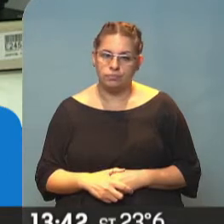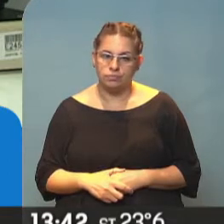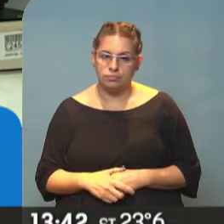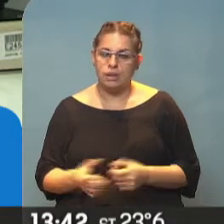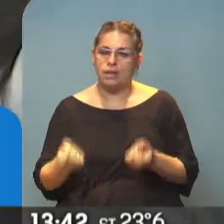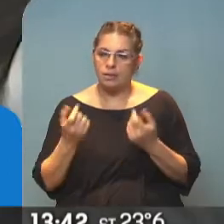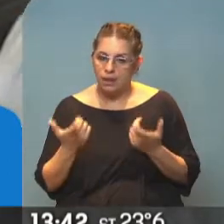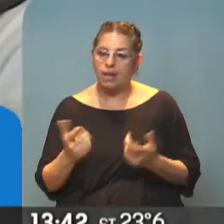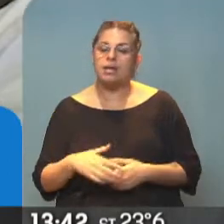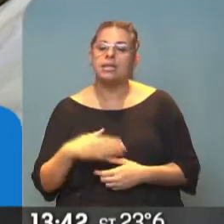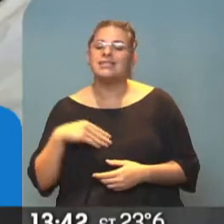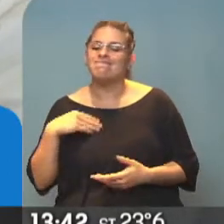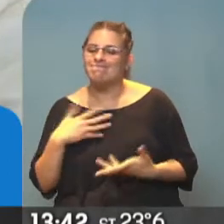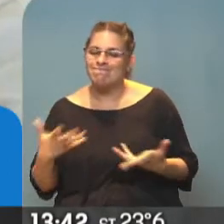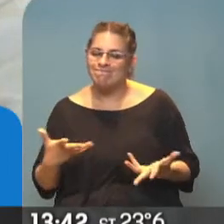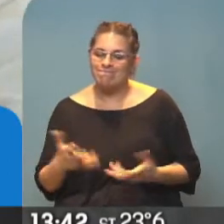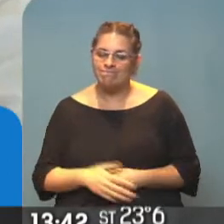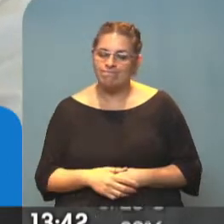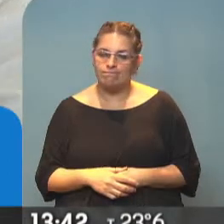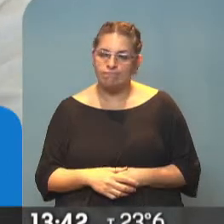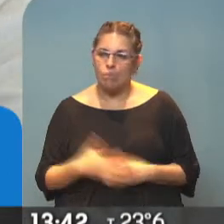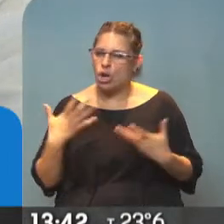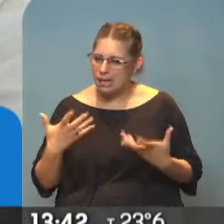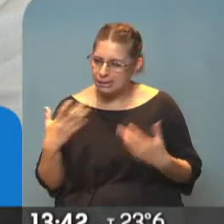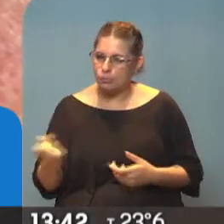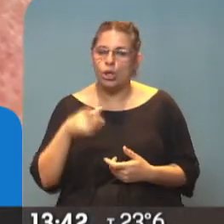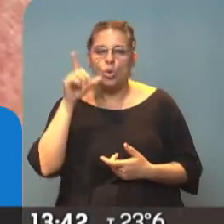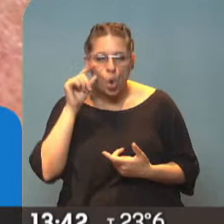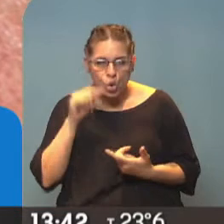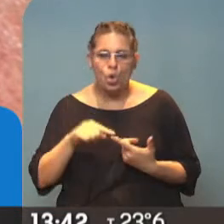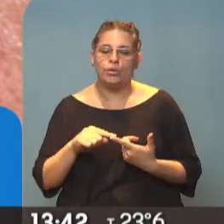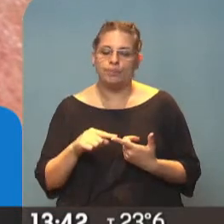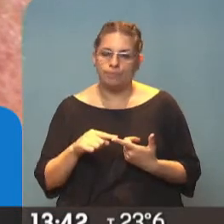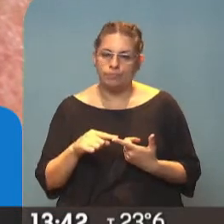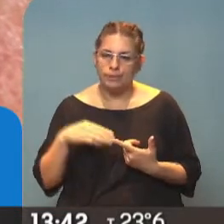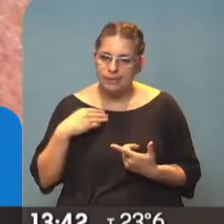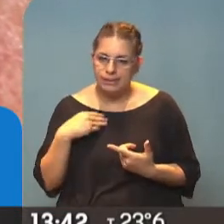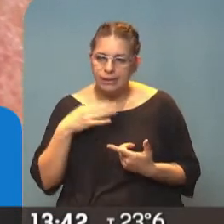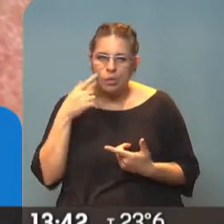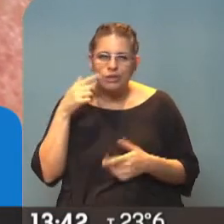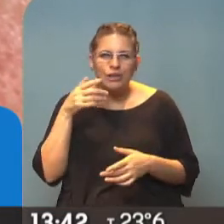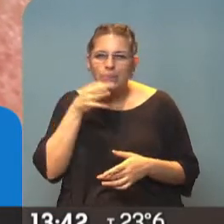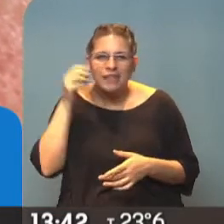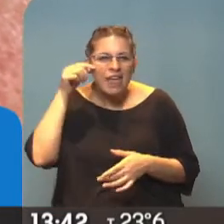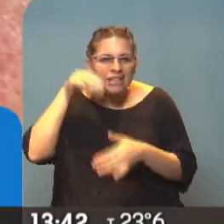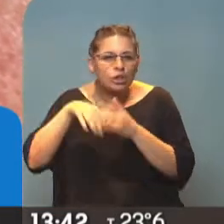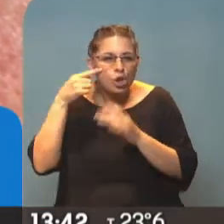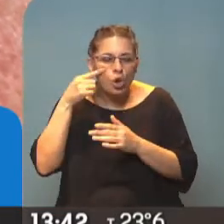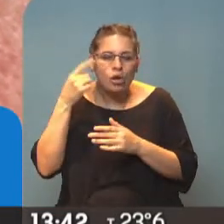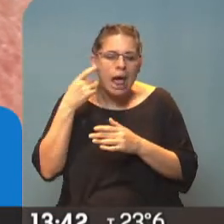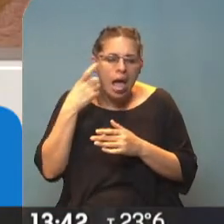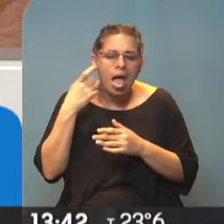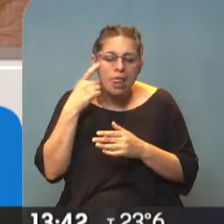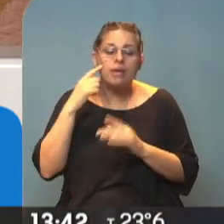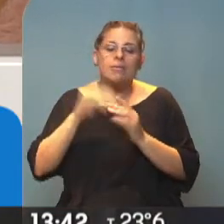genera, digamos, síntomas importantes. Dolor, se siente como piedritas en el ojo, mucho lagrimeo